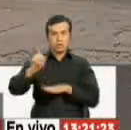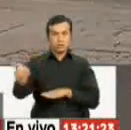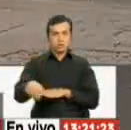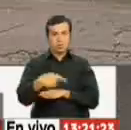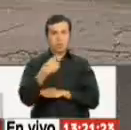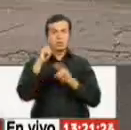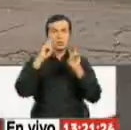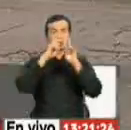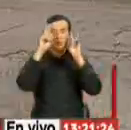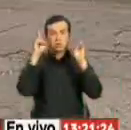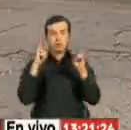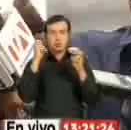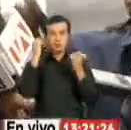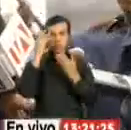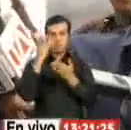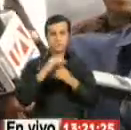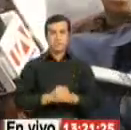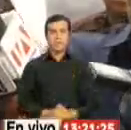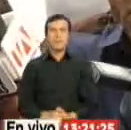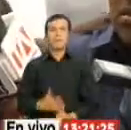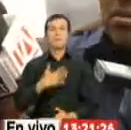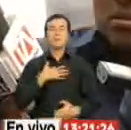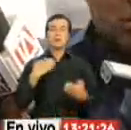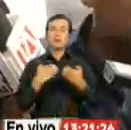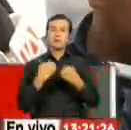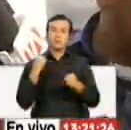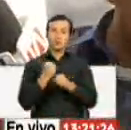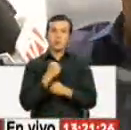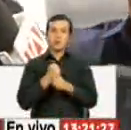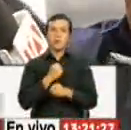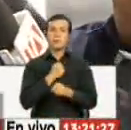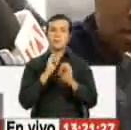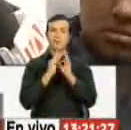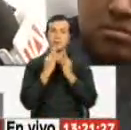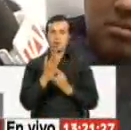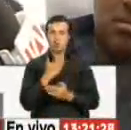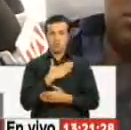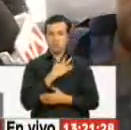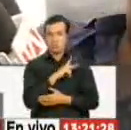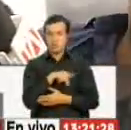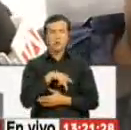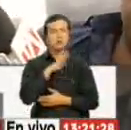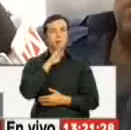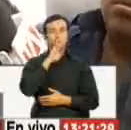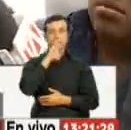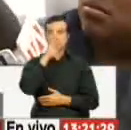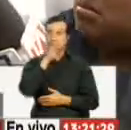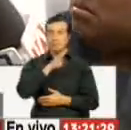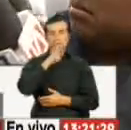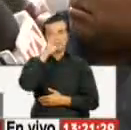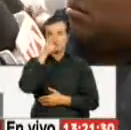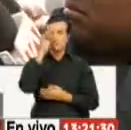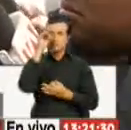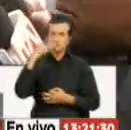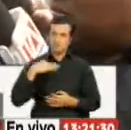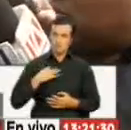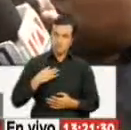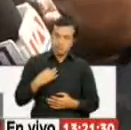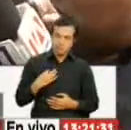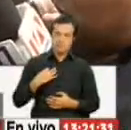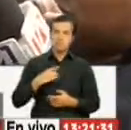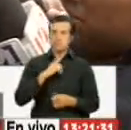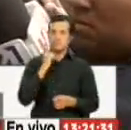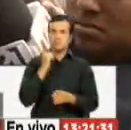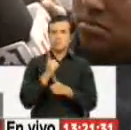también se refirió el alcalde mi equipo de trabajo mi familia y yo mismo siempre hemos estado y estaremos listos y con total